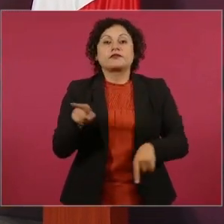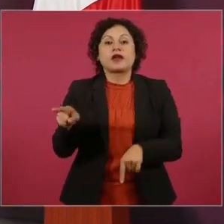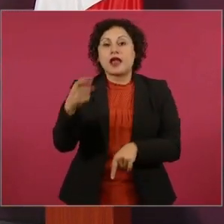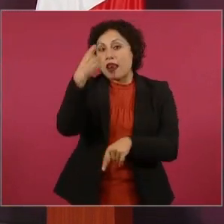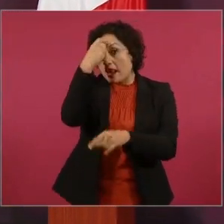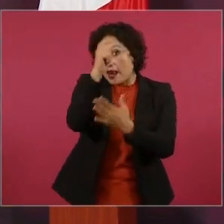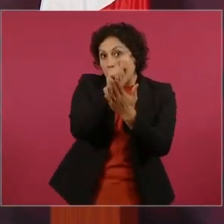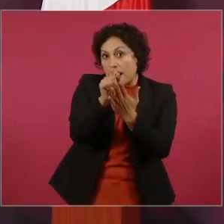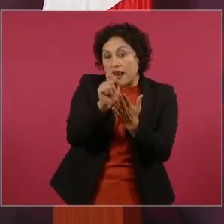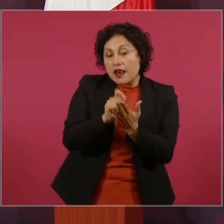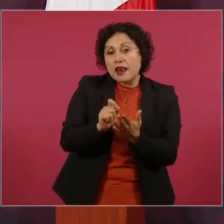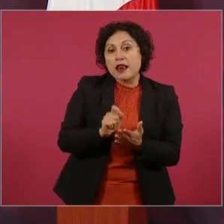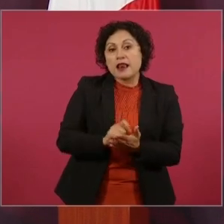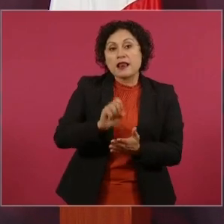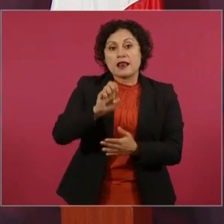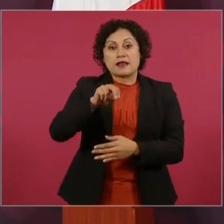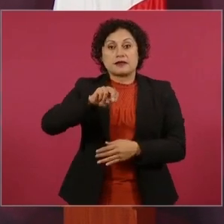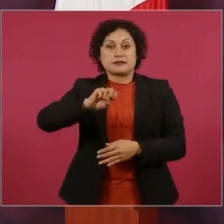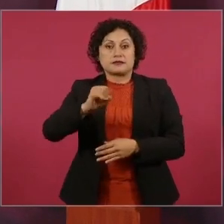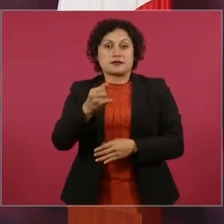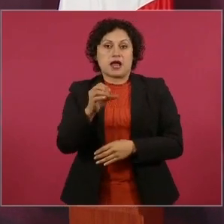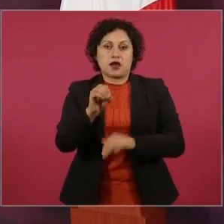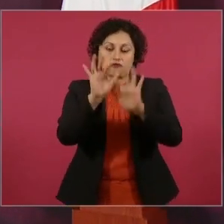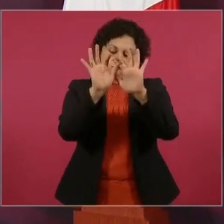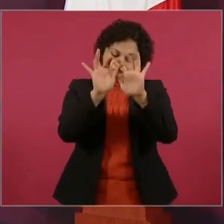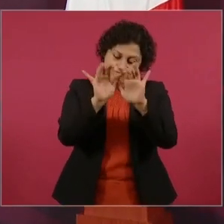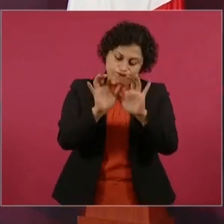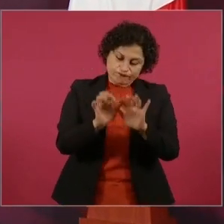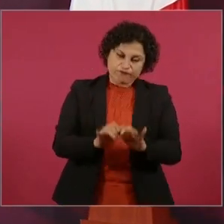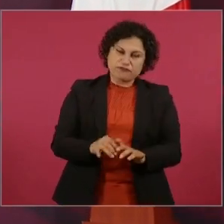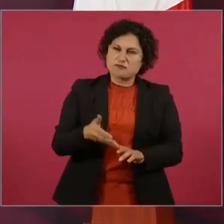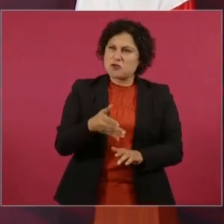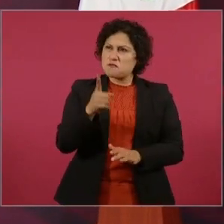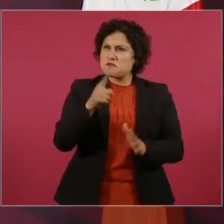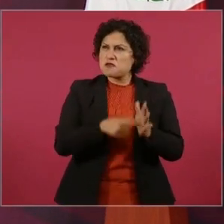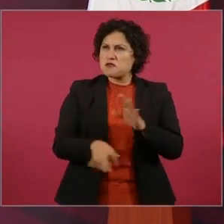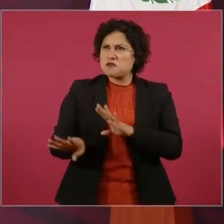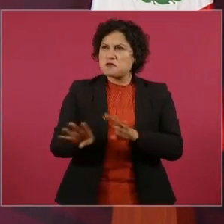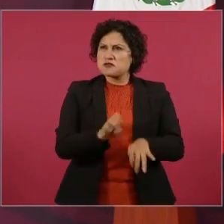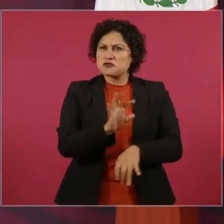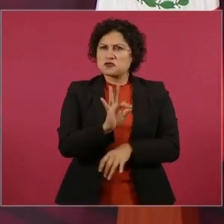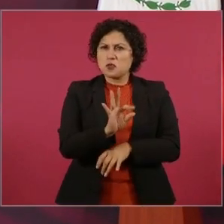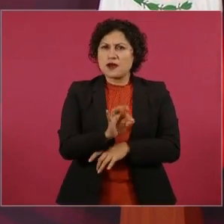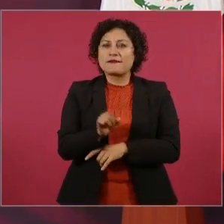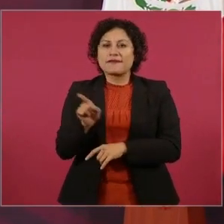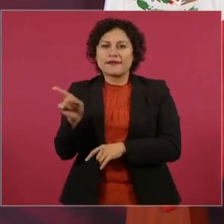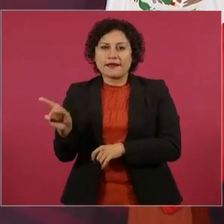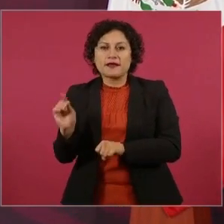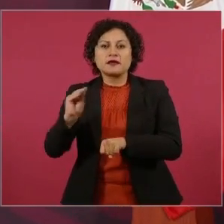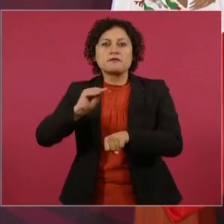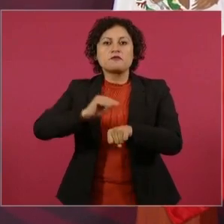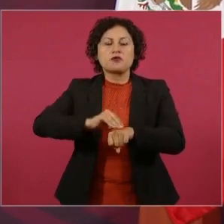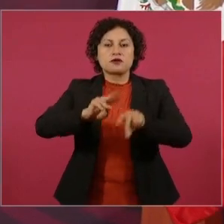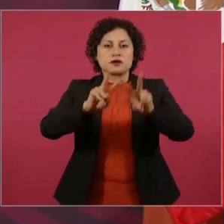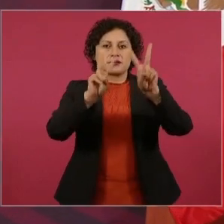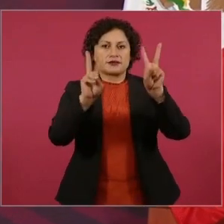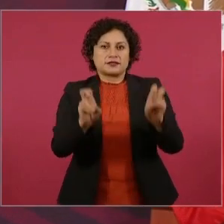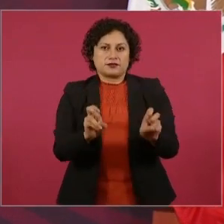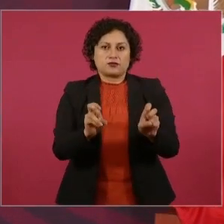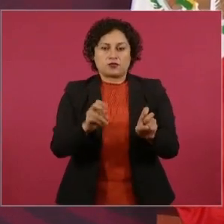recomiendo mucho que escribió en los años 40 que se llama la crisis de México